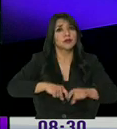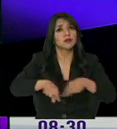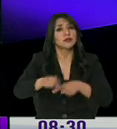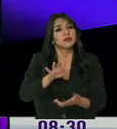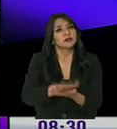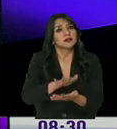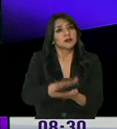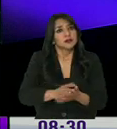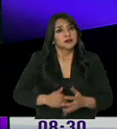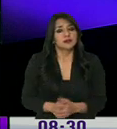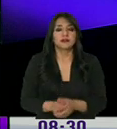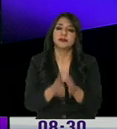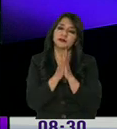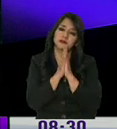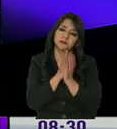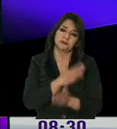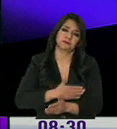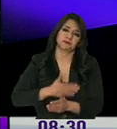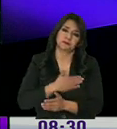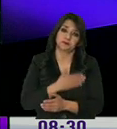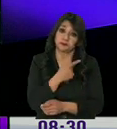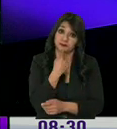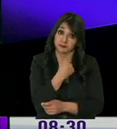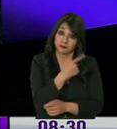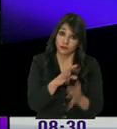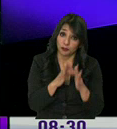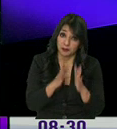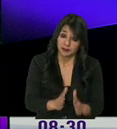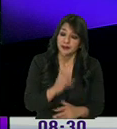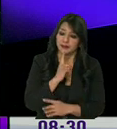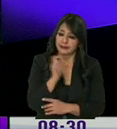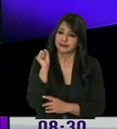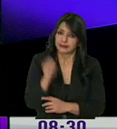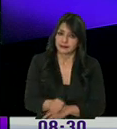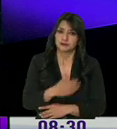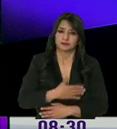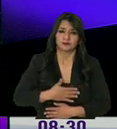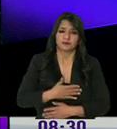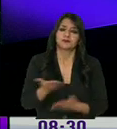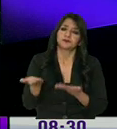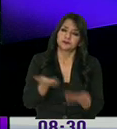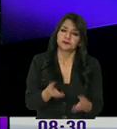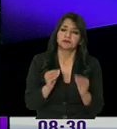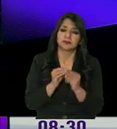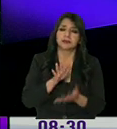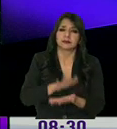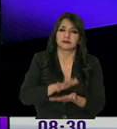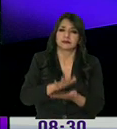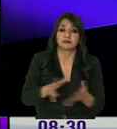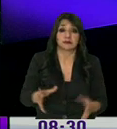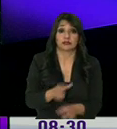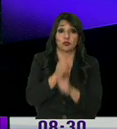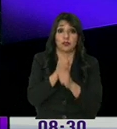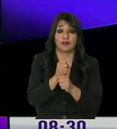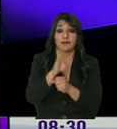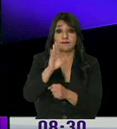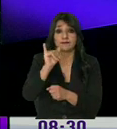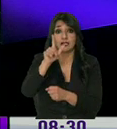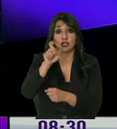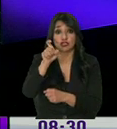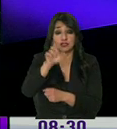que apelamos igualmente a lo que dice Andrea Orbe y lo que dicen los vecinos, que por favor les den mayor tranquilidad a los vecinos de la Biloxi,